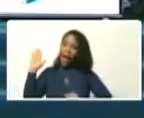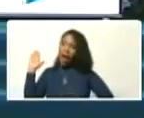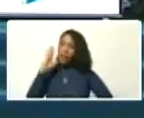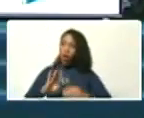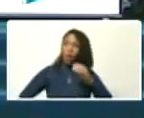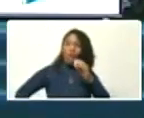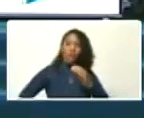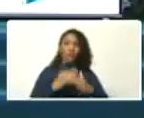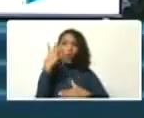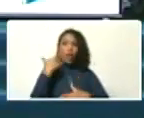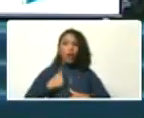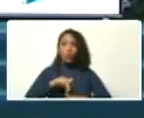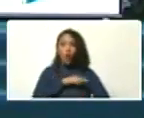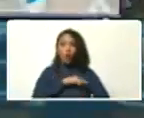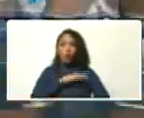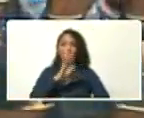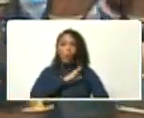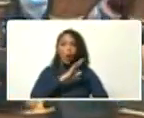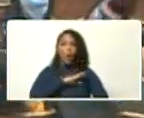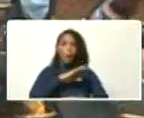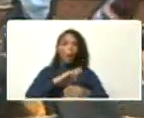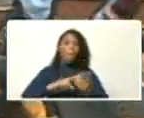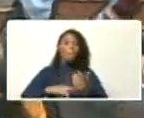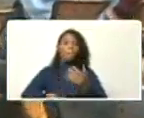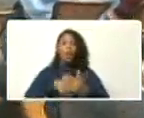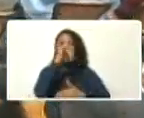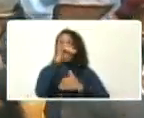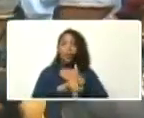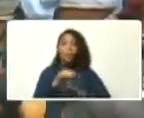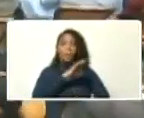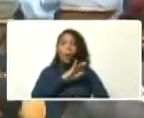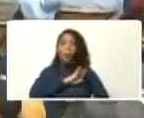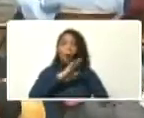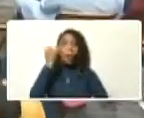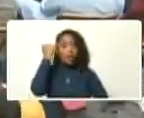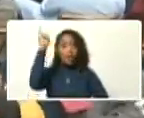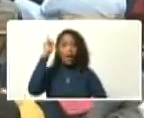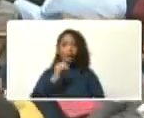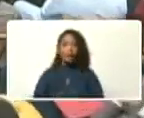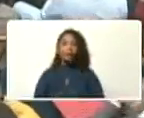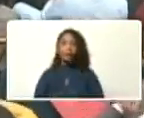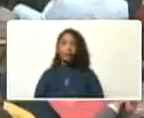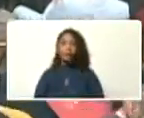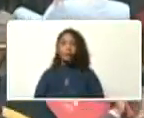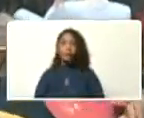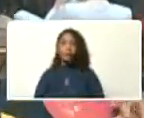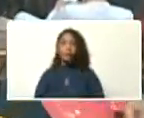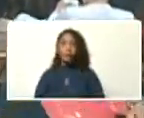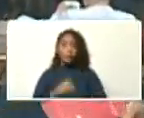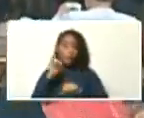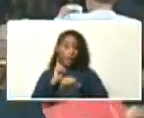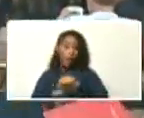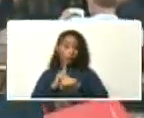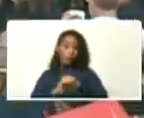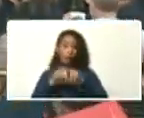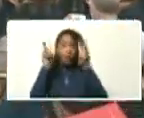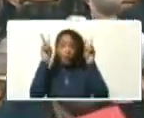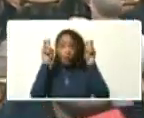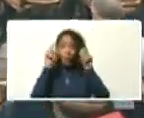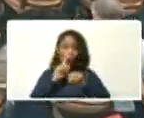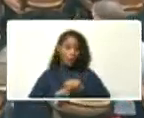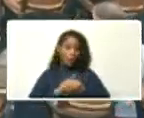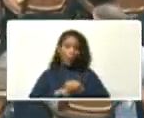fundar nuestro propio proyecto con nuestra propia ideología. Y es el tiempo de la nueva época.